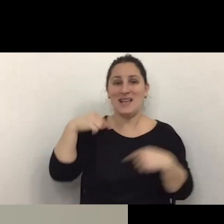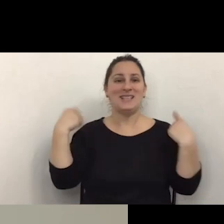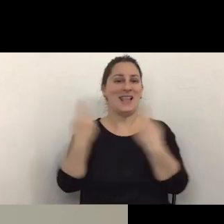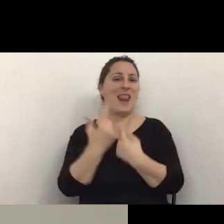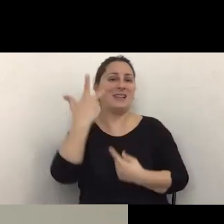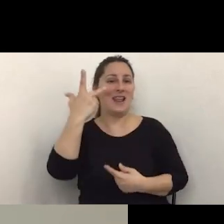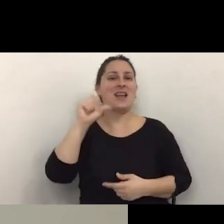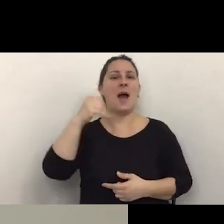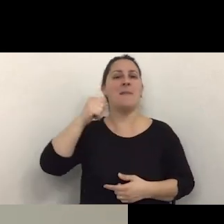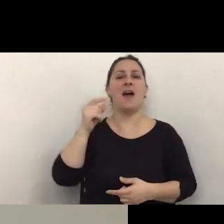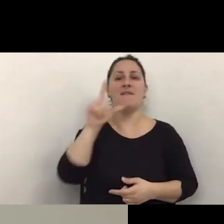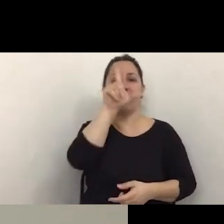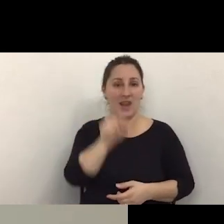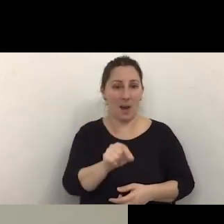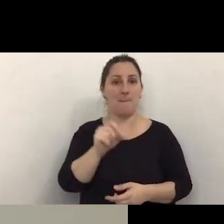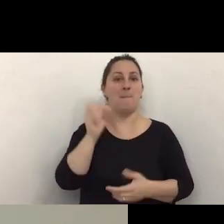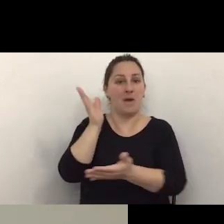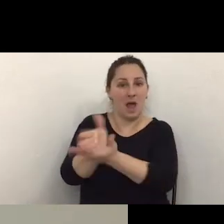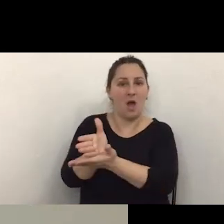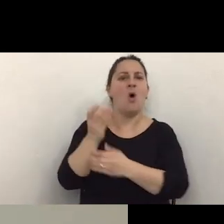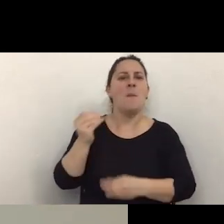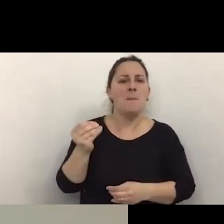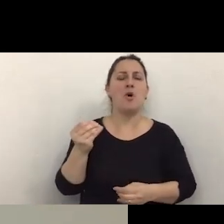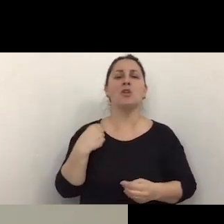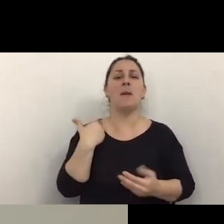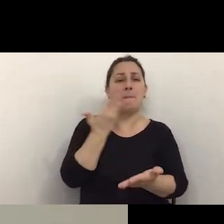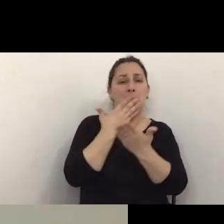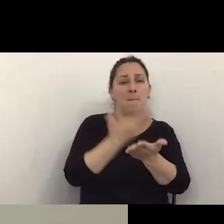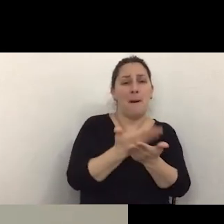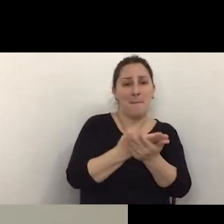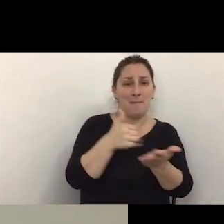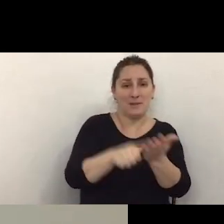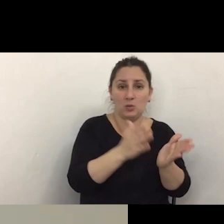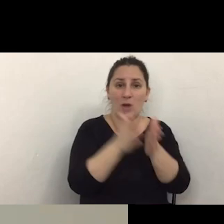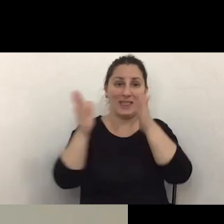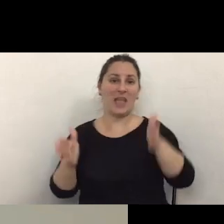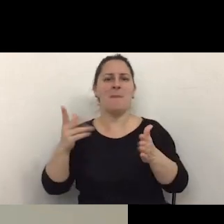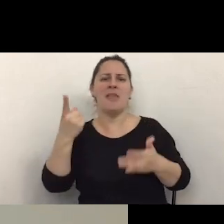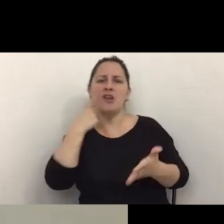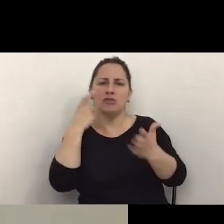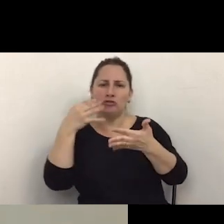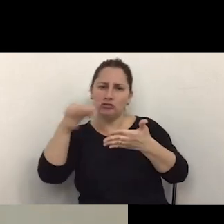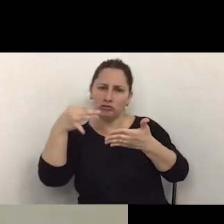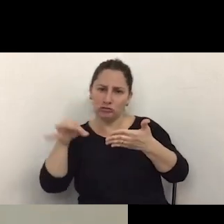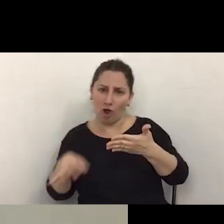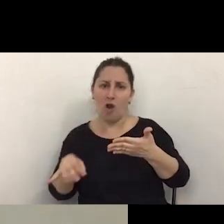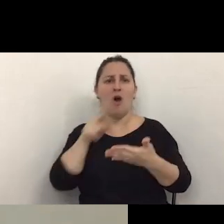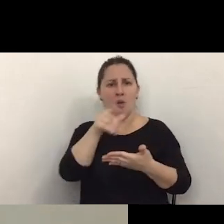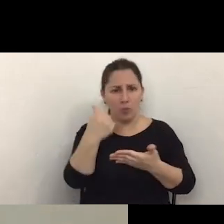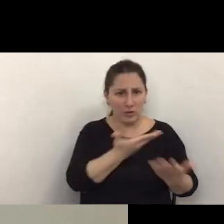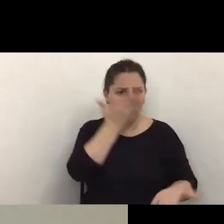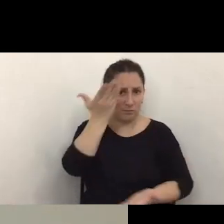Federal de Casación Penal. Tuviste oportunidad de presentar documentación en la etapa de fiscalización. Tuviste oportunidad de